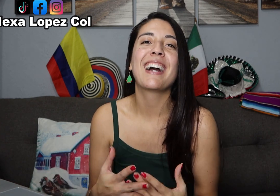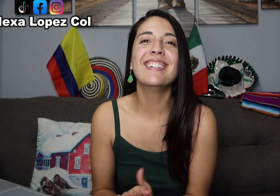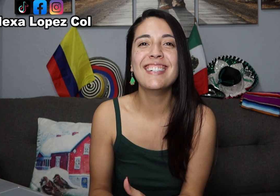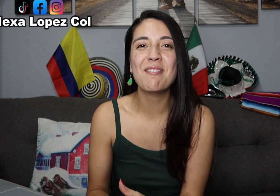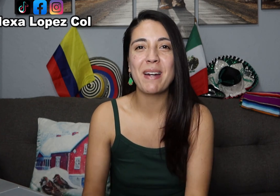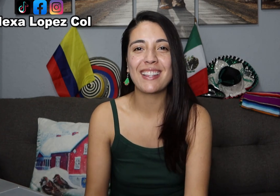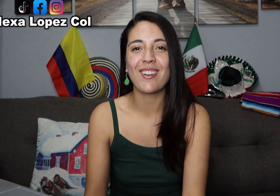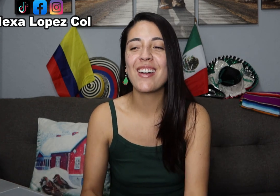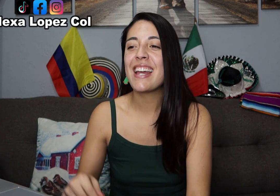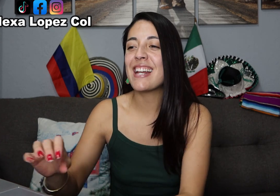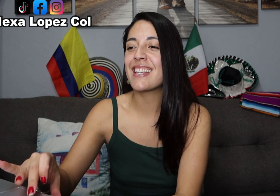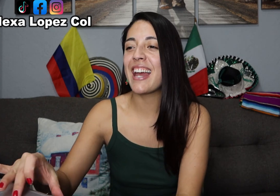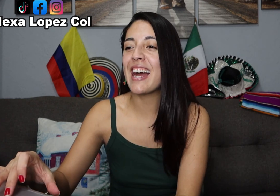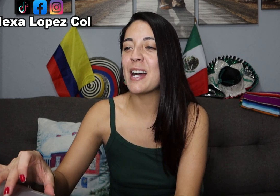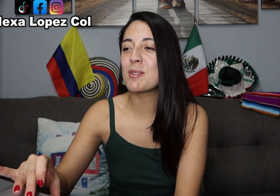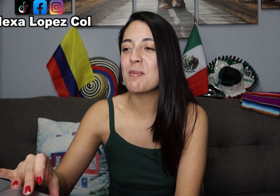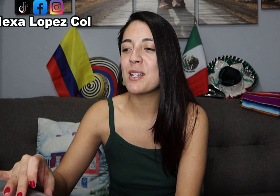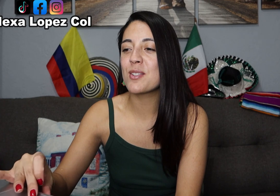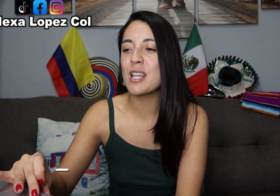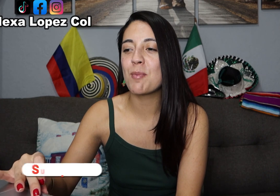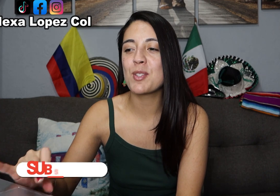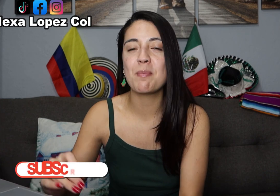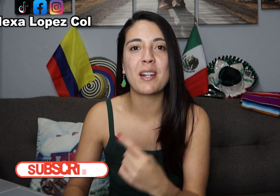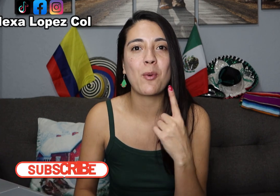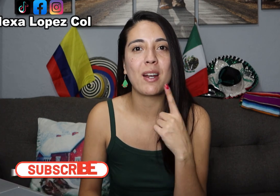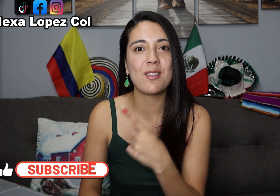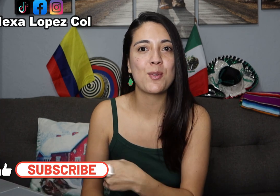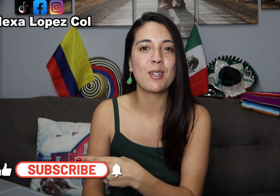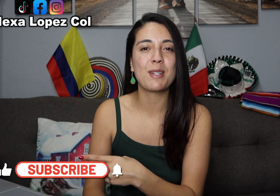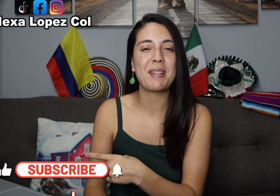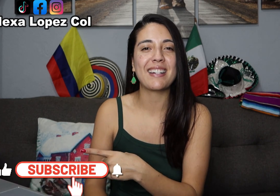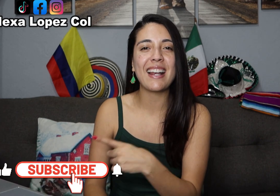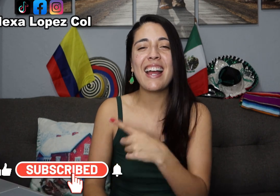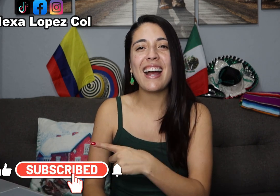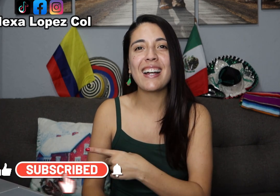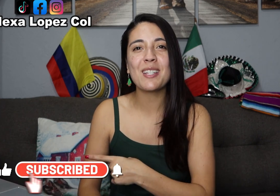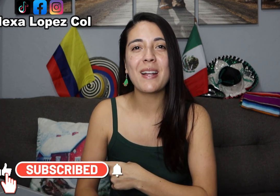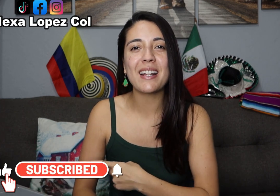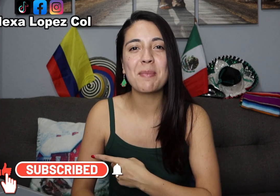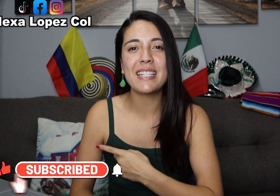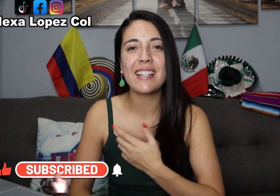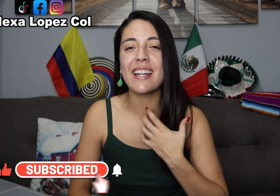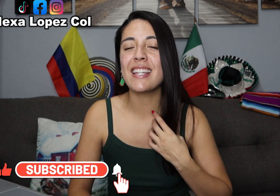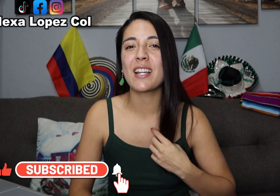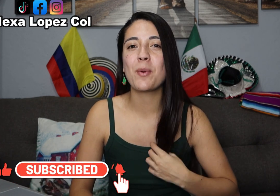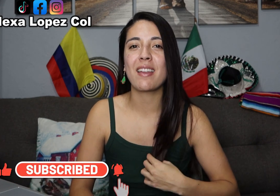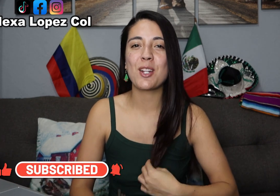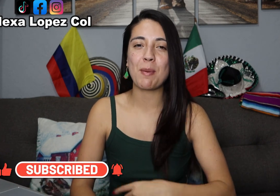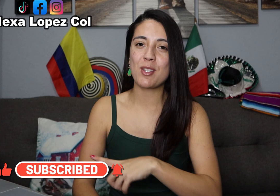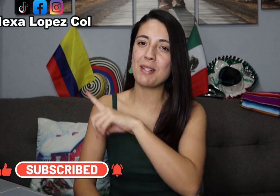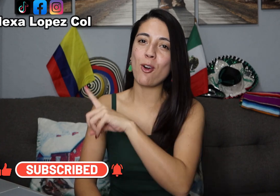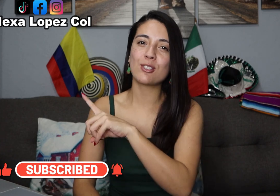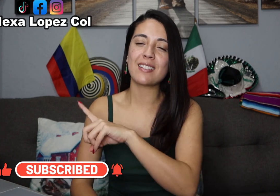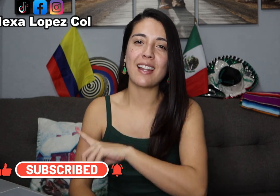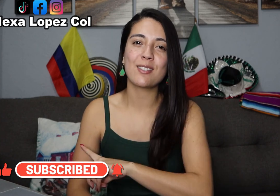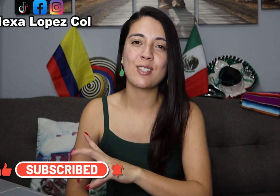para viajar, para todo. Así que hagámosle, mijos, y como siempre recuerden suscribirse a mi canal, activar la campanita y recuerden que nos